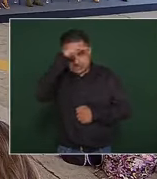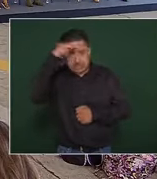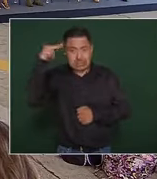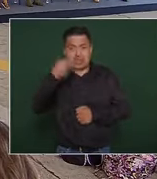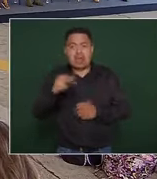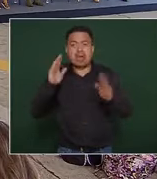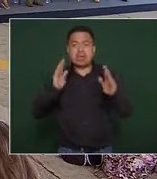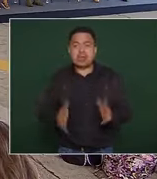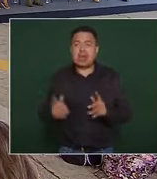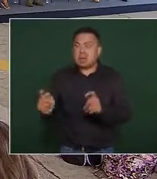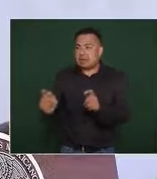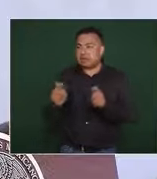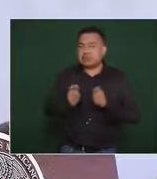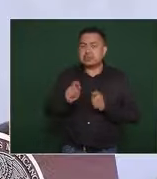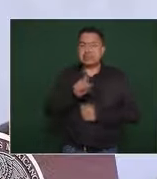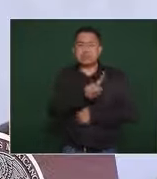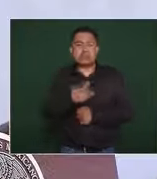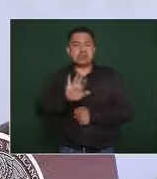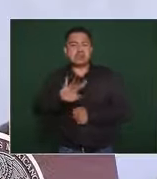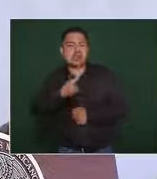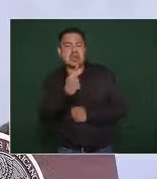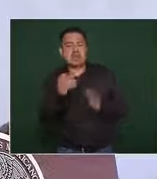recibido